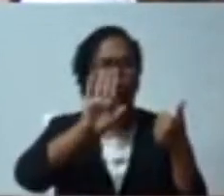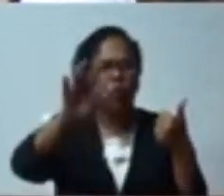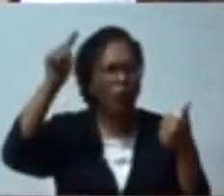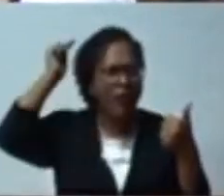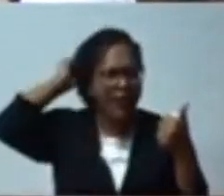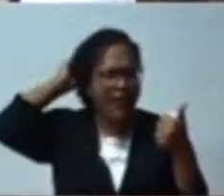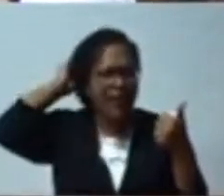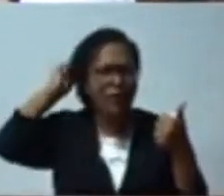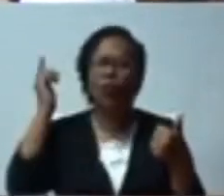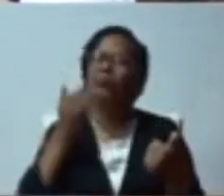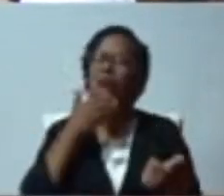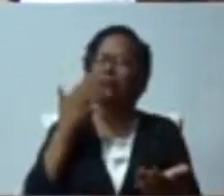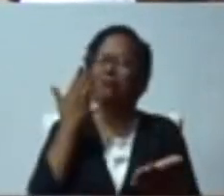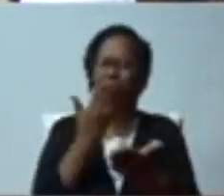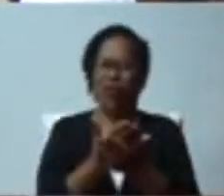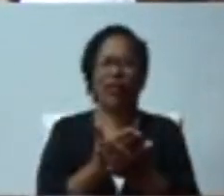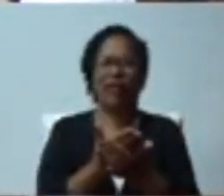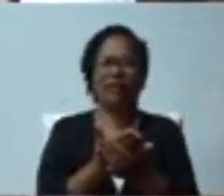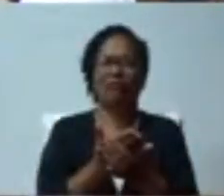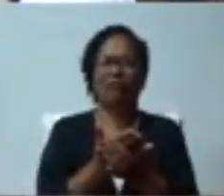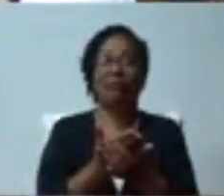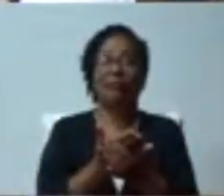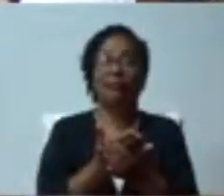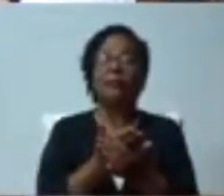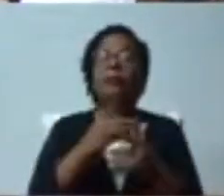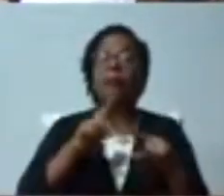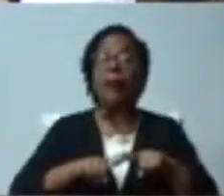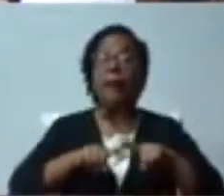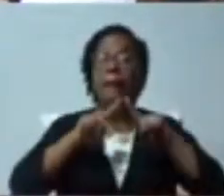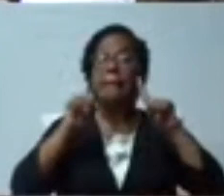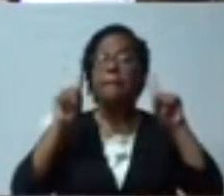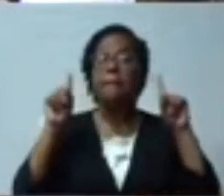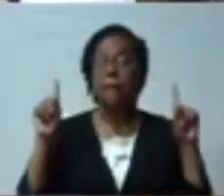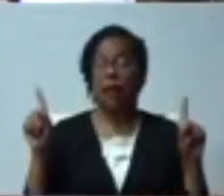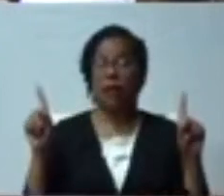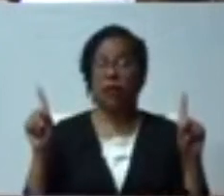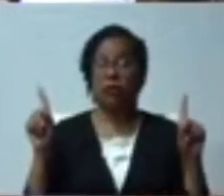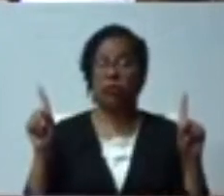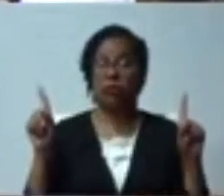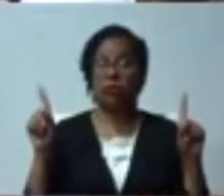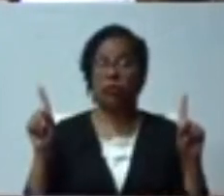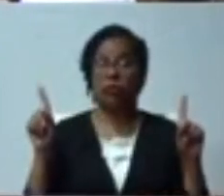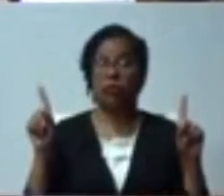No tengo dudas. Sin embargo,